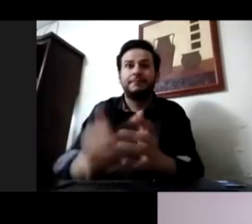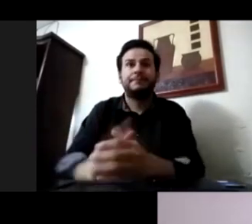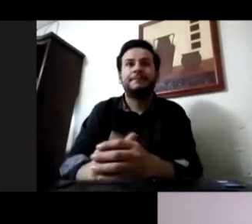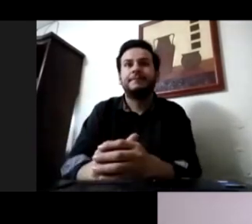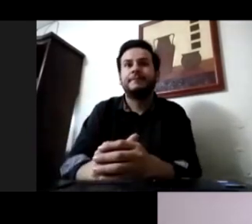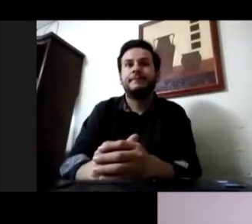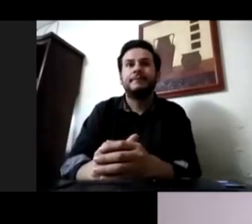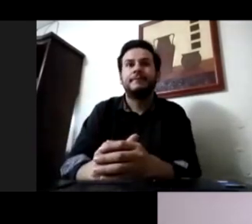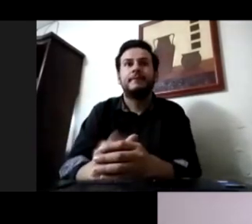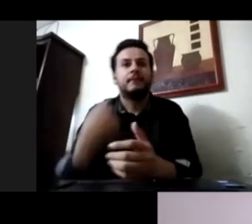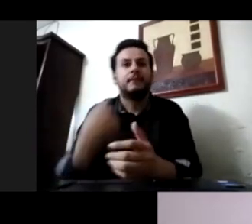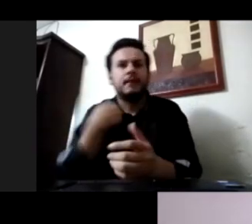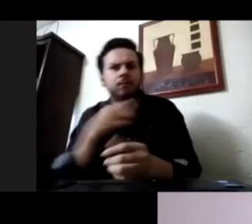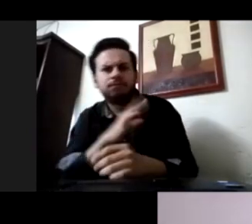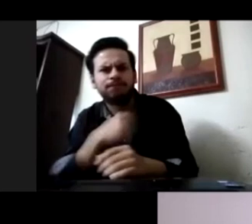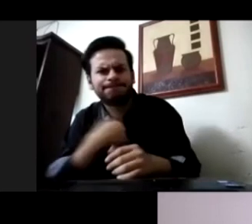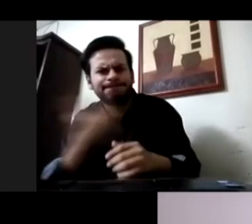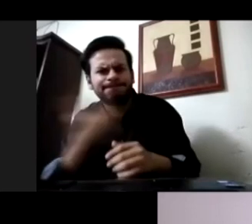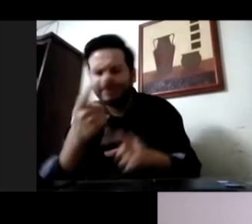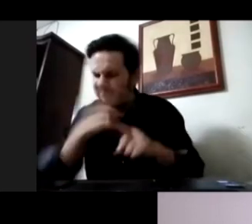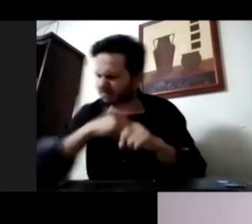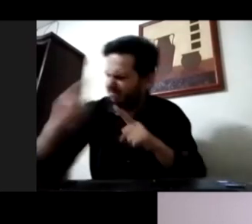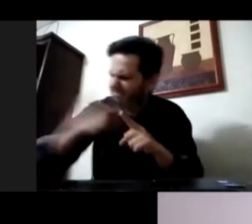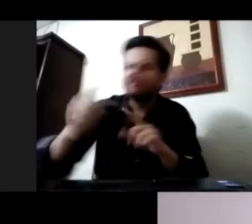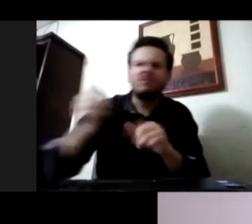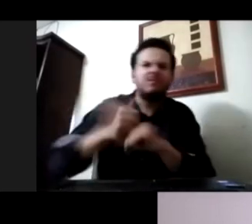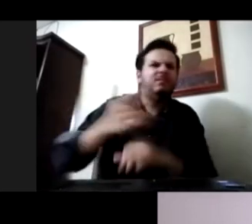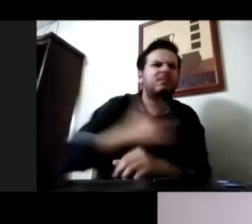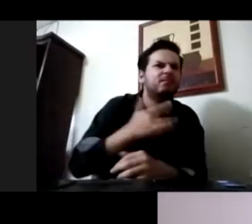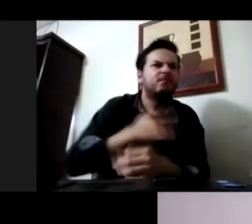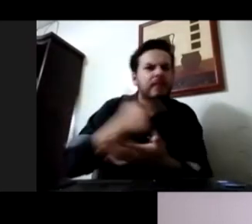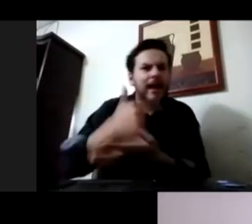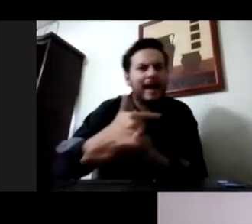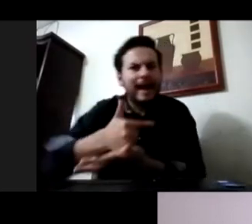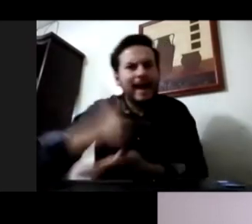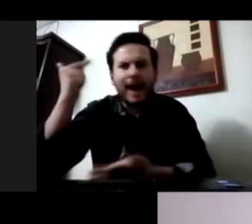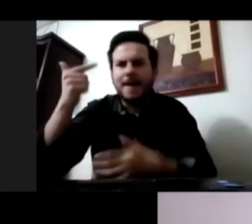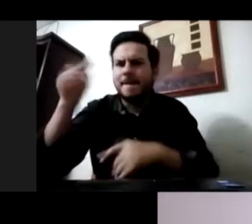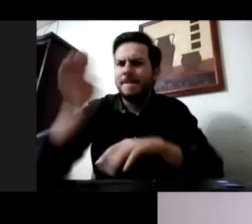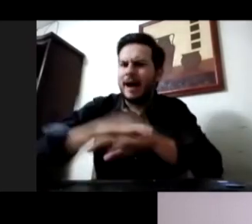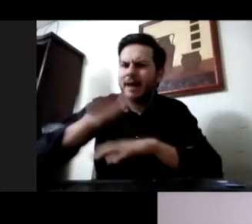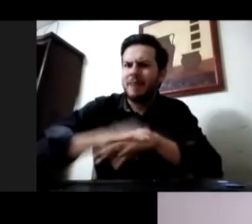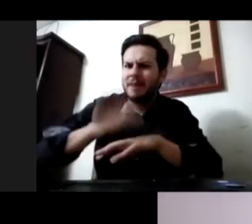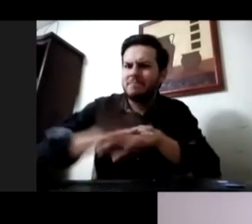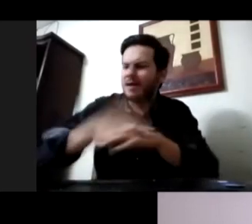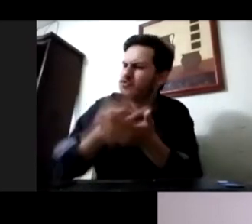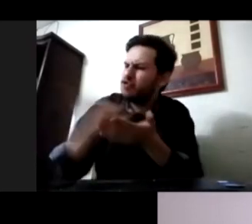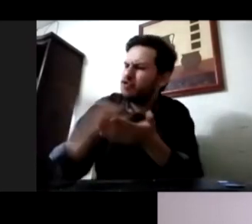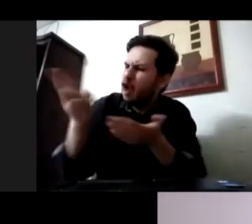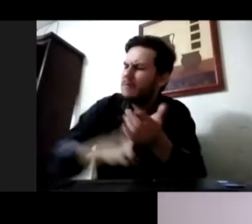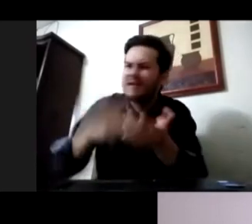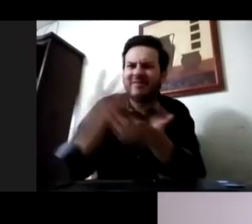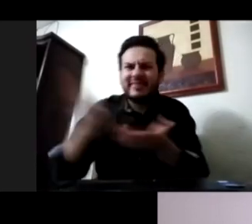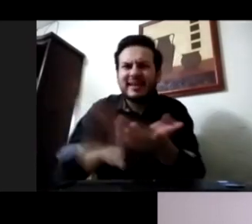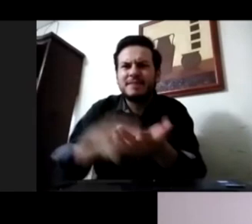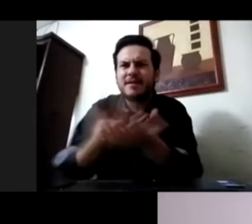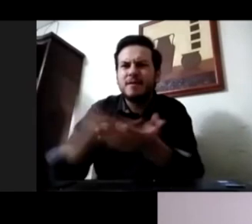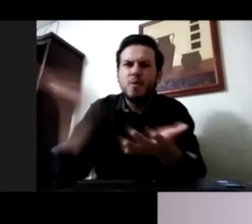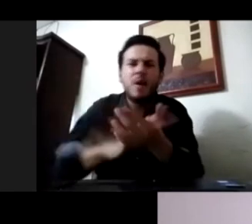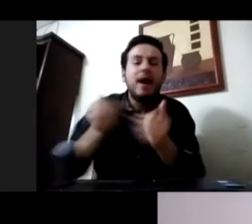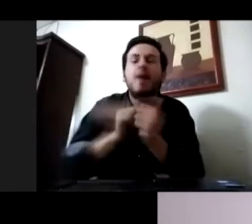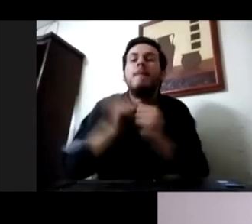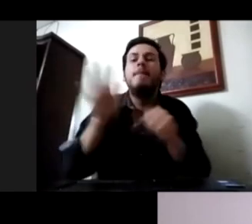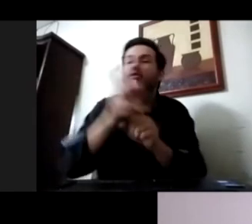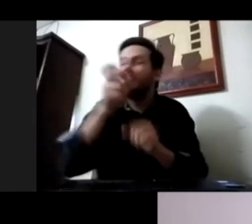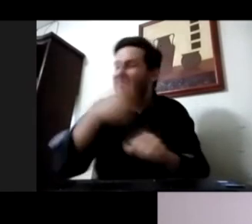agrava, una relación asimétrica de dominio que produce privilegios. Y por eso cuesta tanto trabajo